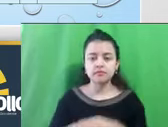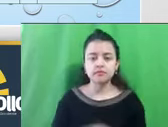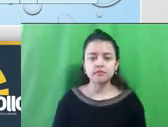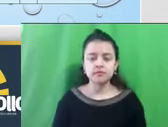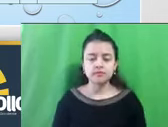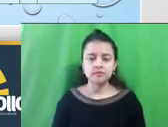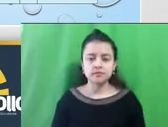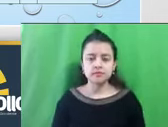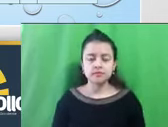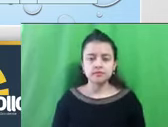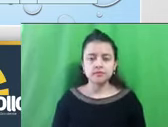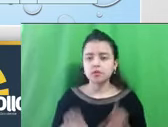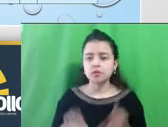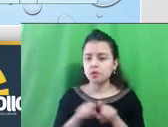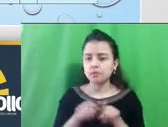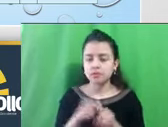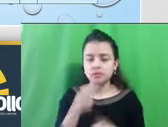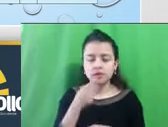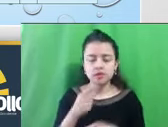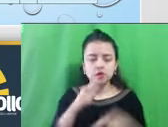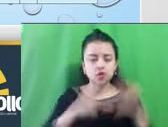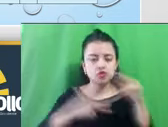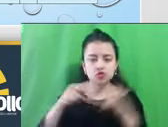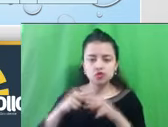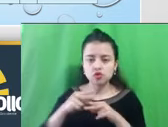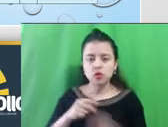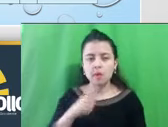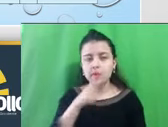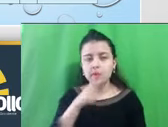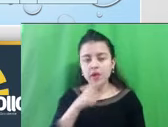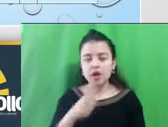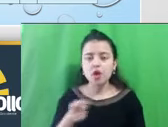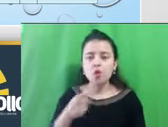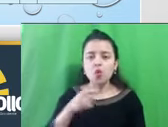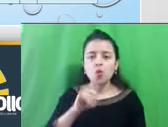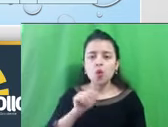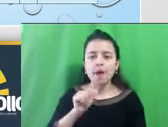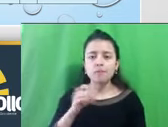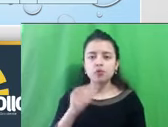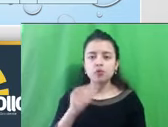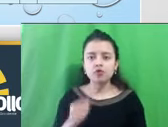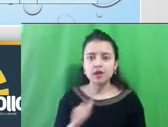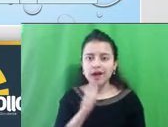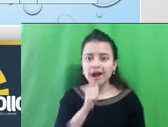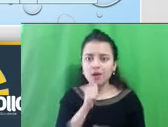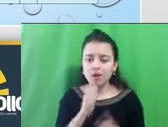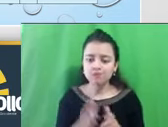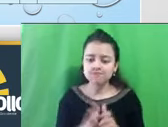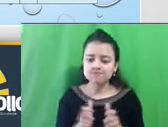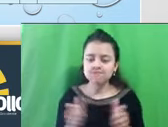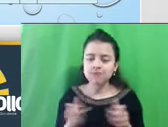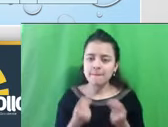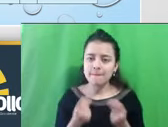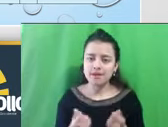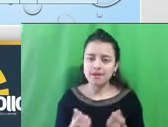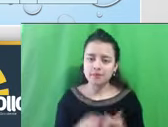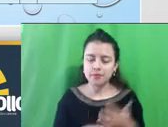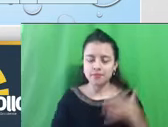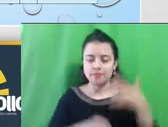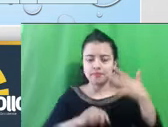Lo mismo, hacer que la PETAP Guapucha nos trate más agua, más litros por segundo, para poder proyectar la